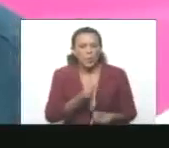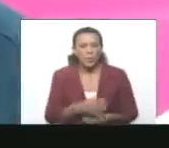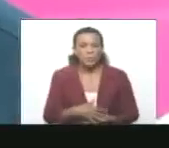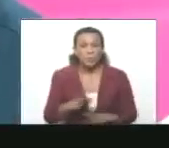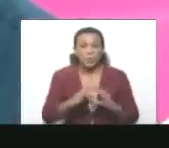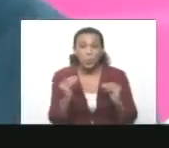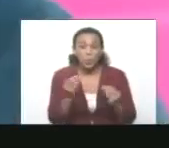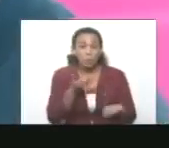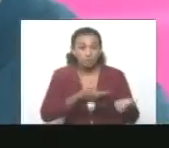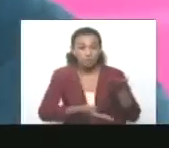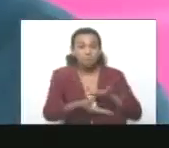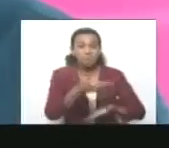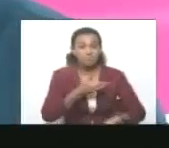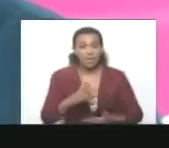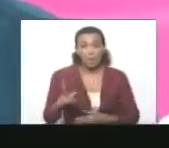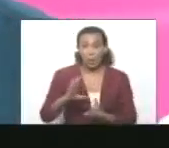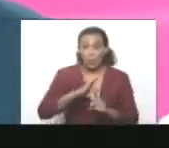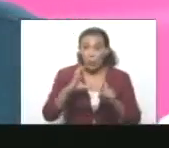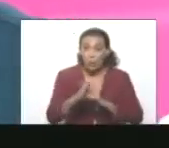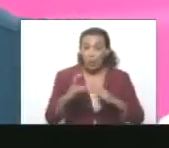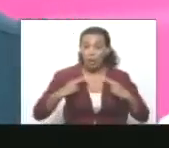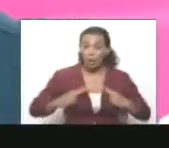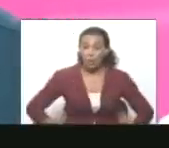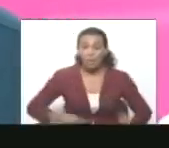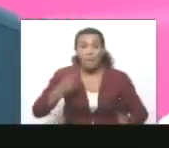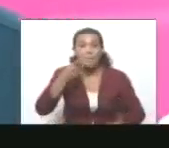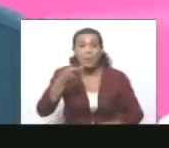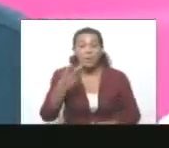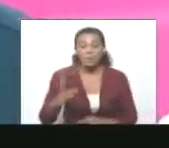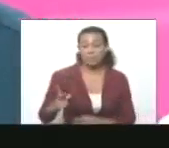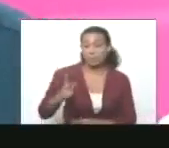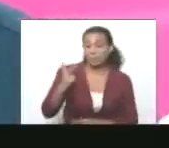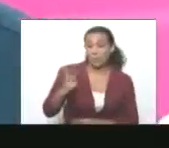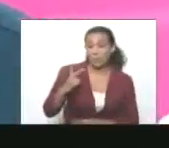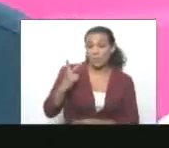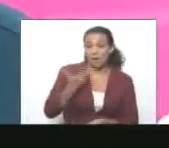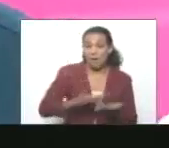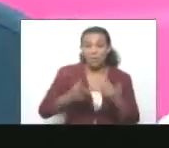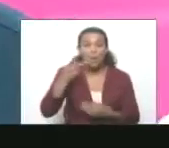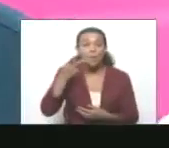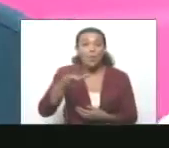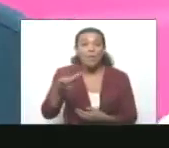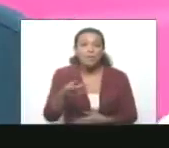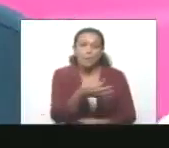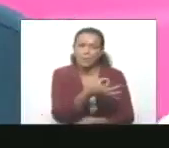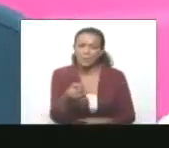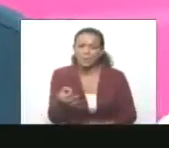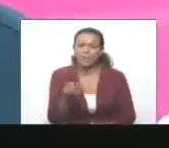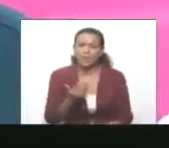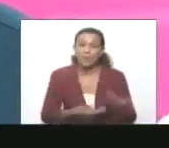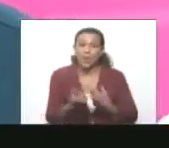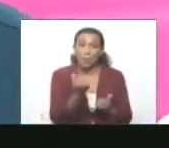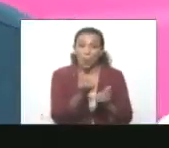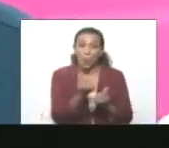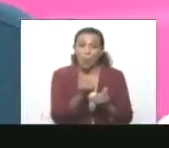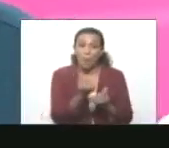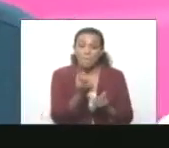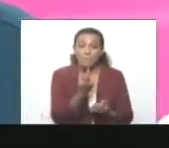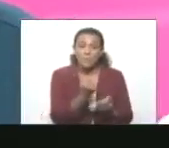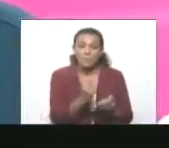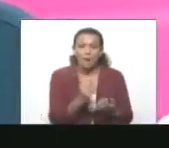todas las relaciones culturales, humanas, políticas, diplomáticas y las excelentes relaciones que tenemos económicas,